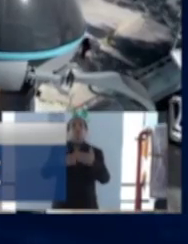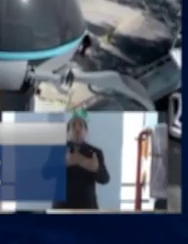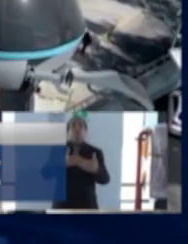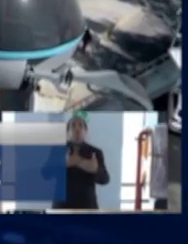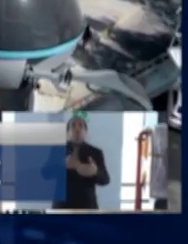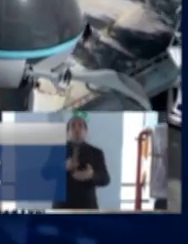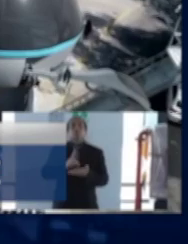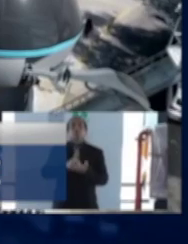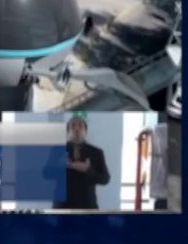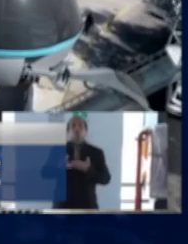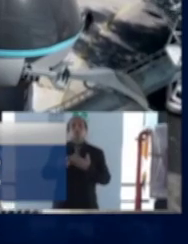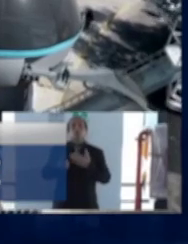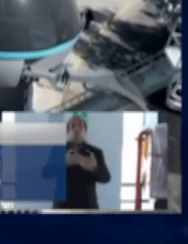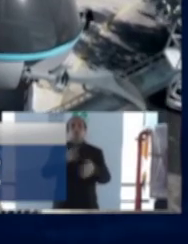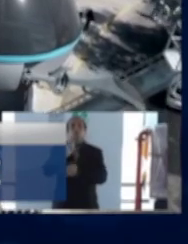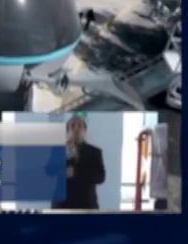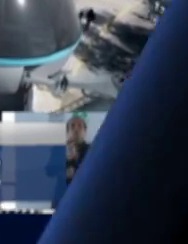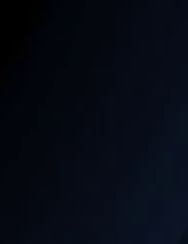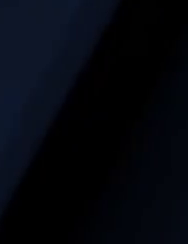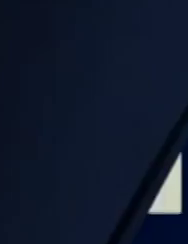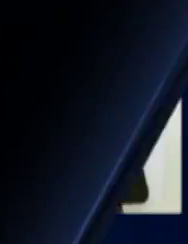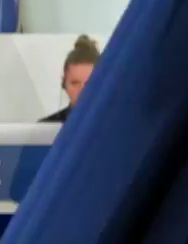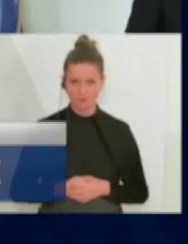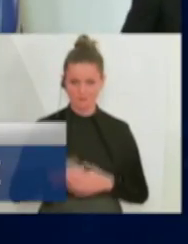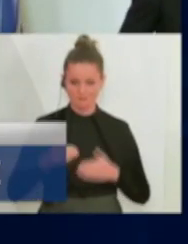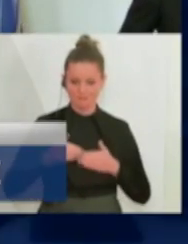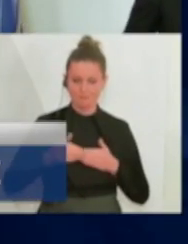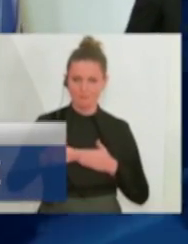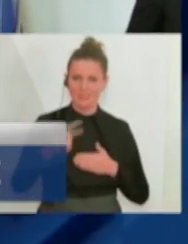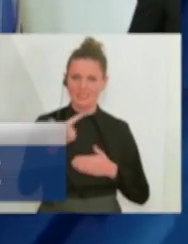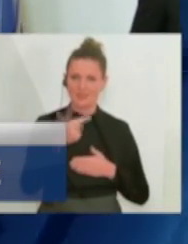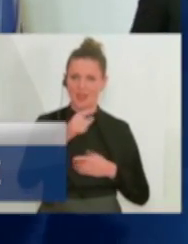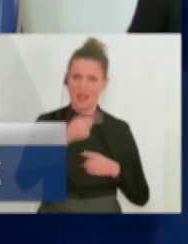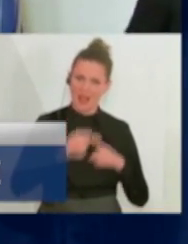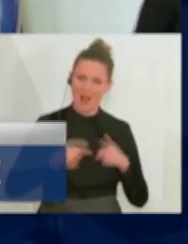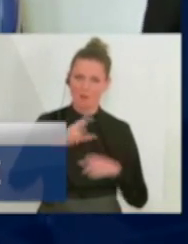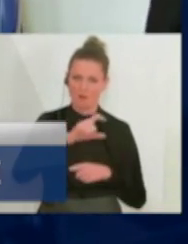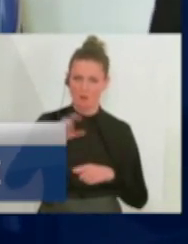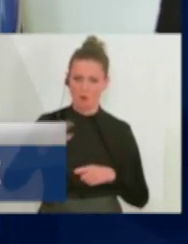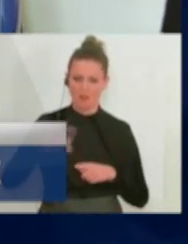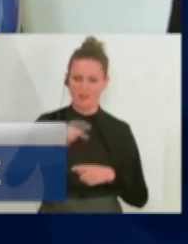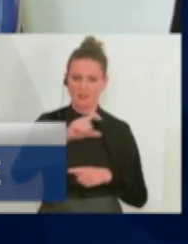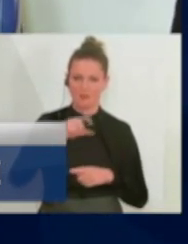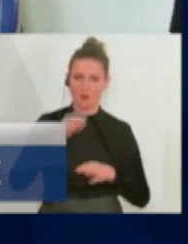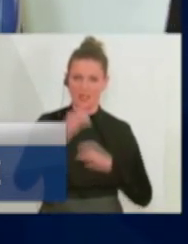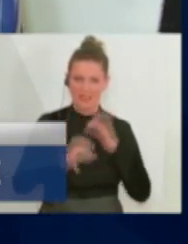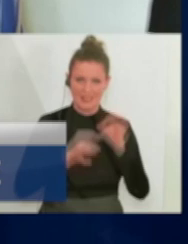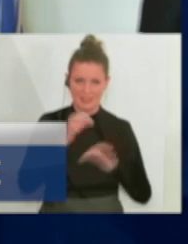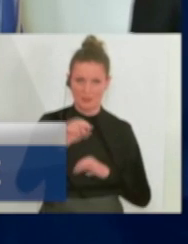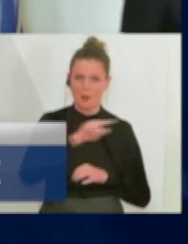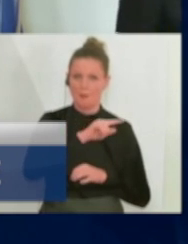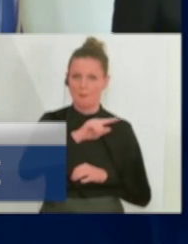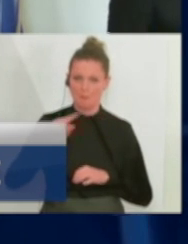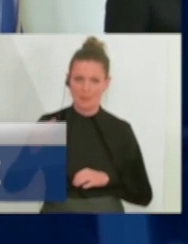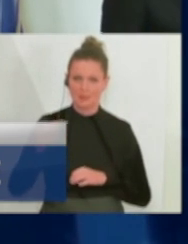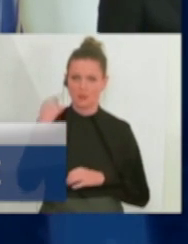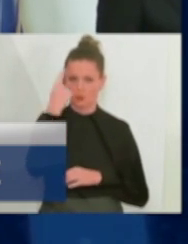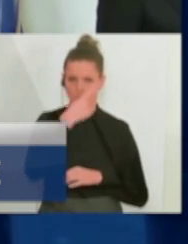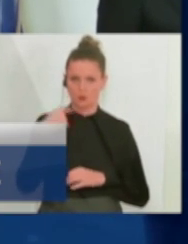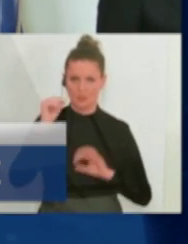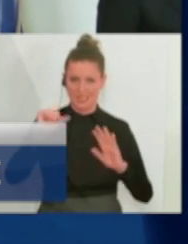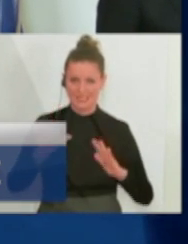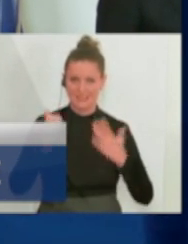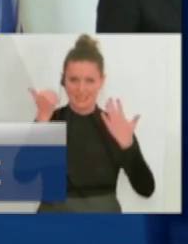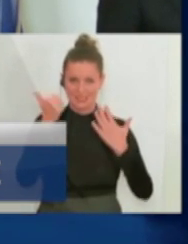en el 2021. En el mundo, el gobierno de Austria anunció un estricto confinamiento ante